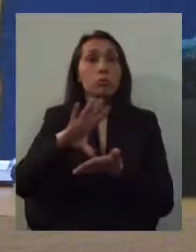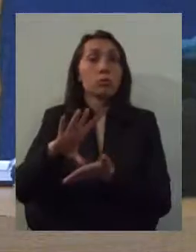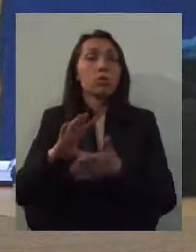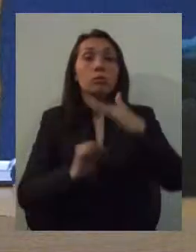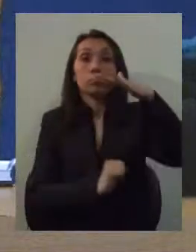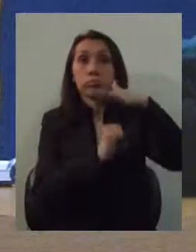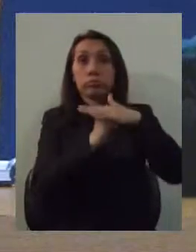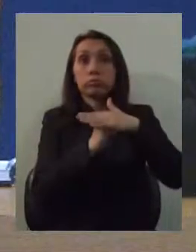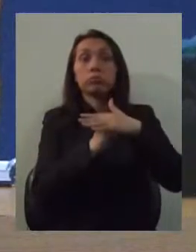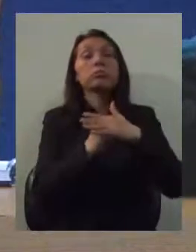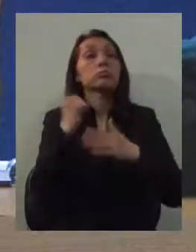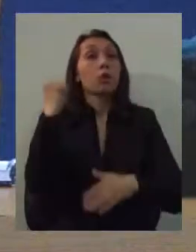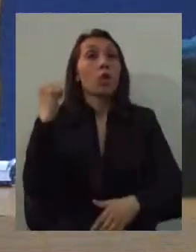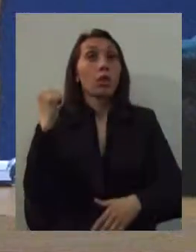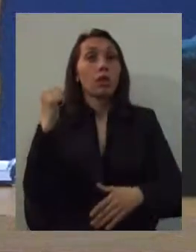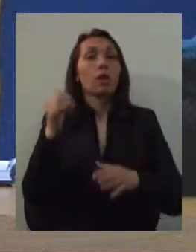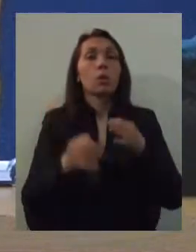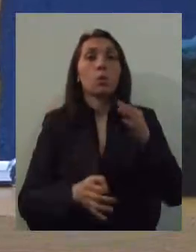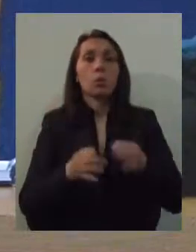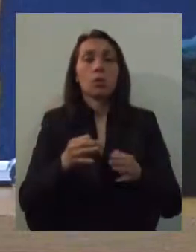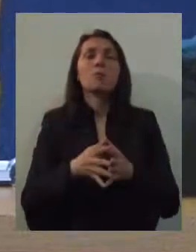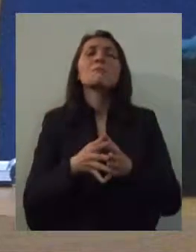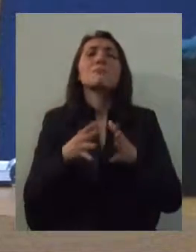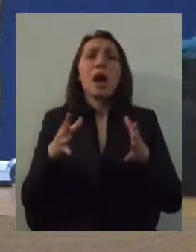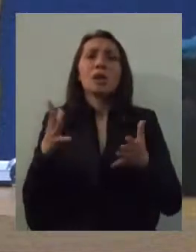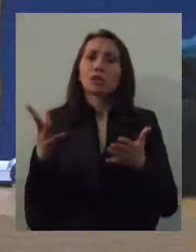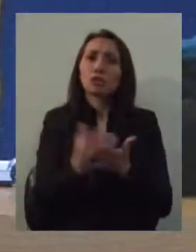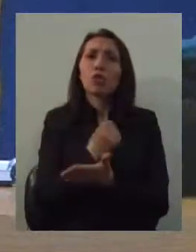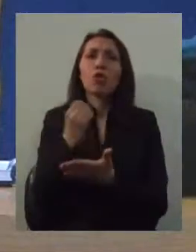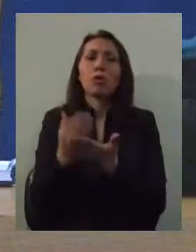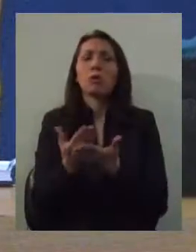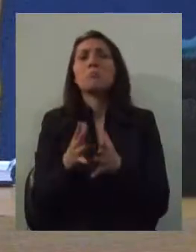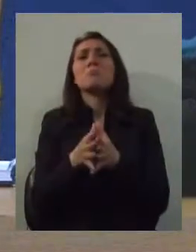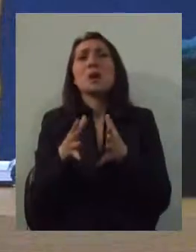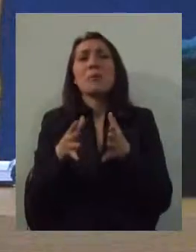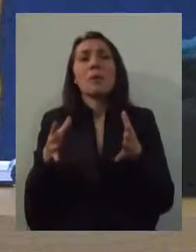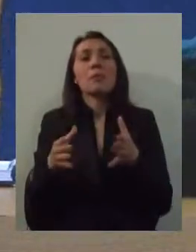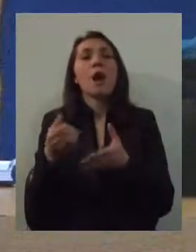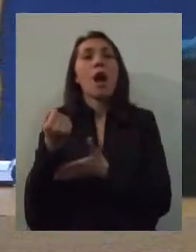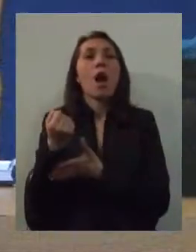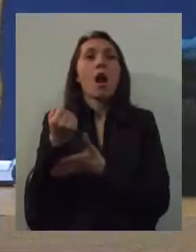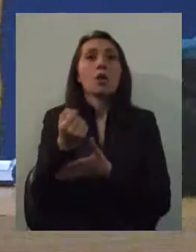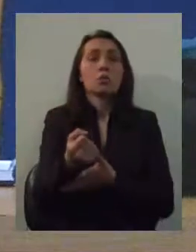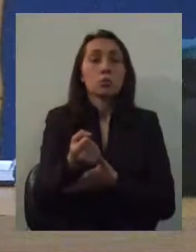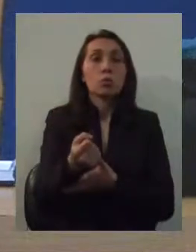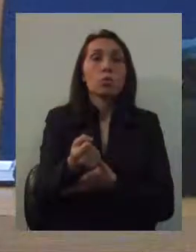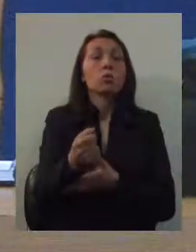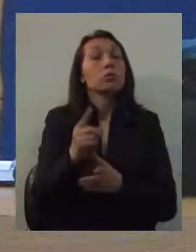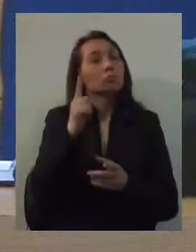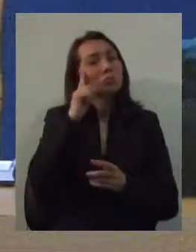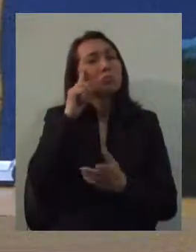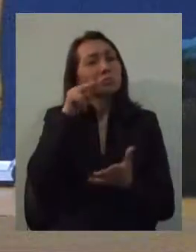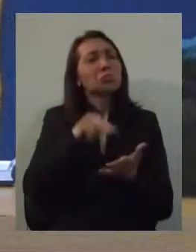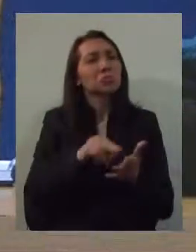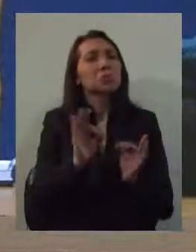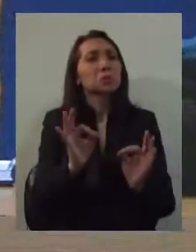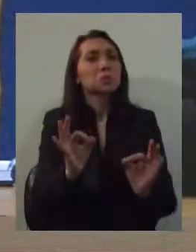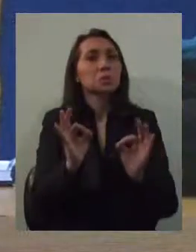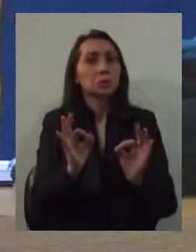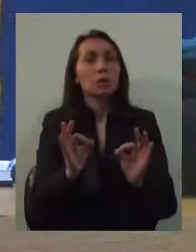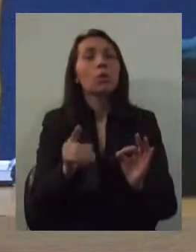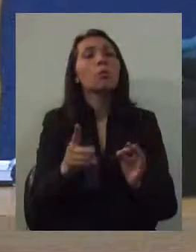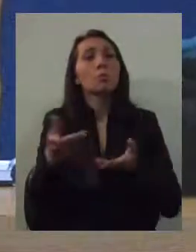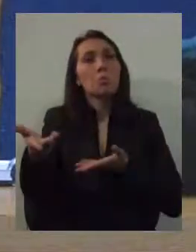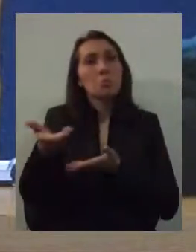judiciales, cada vez vamos a encontrar mayores logros y más casos de cooperación. Lo auguro, nos